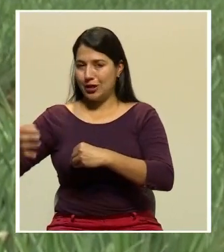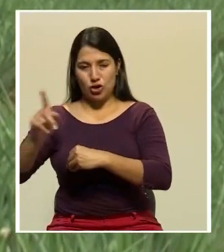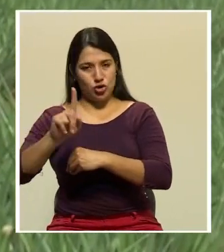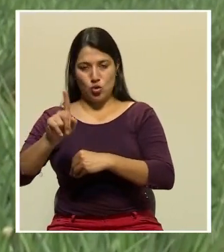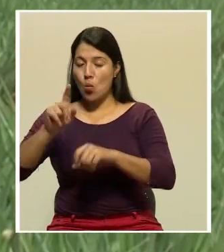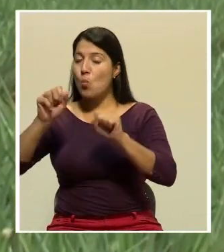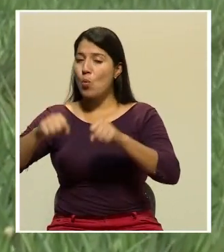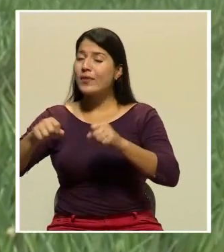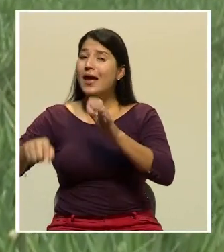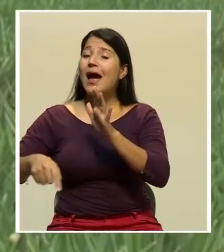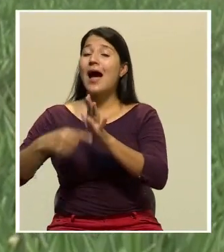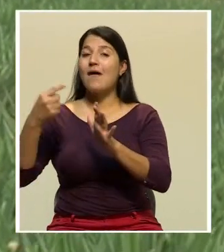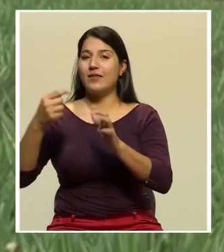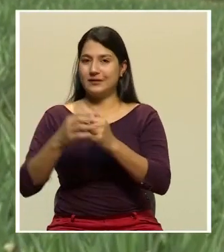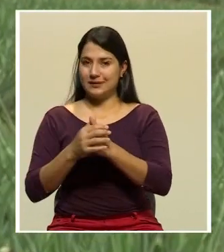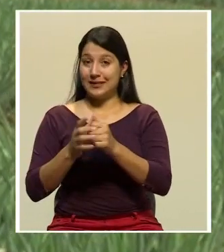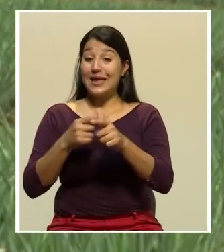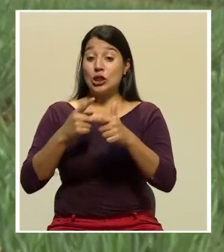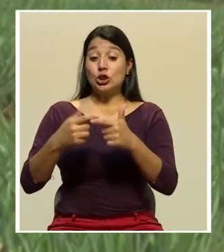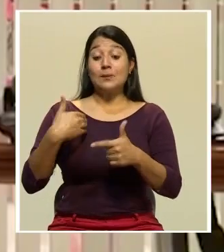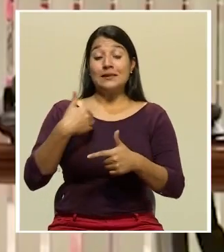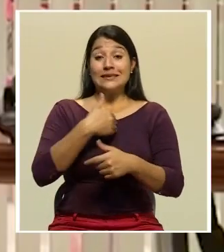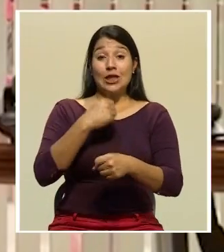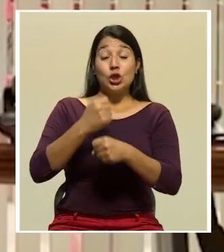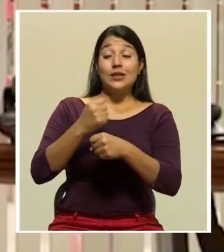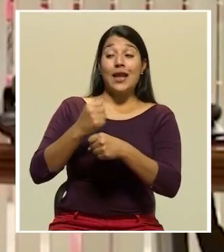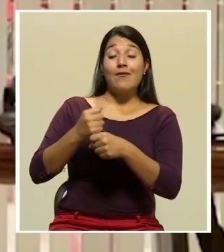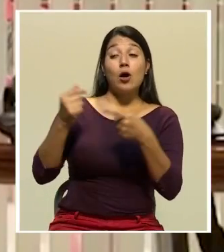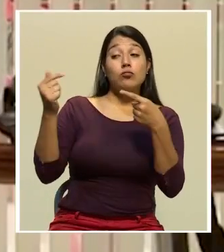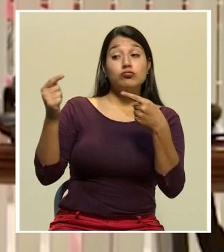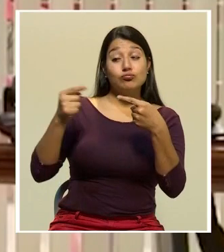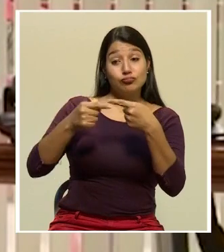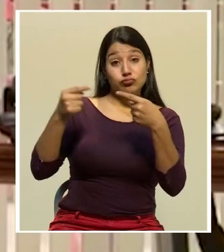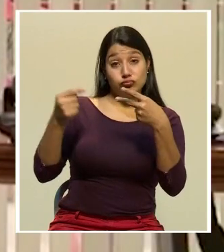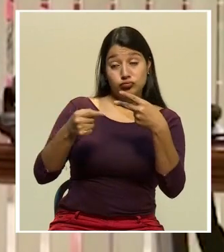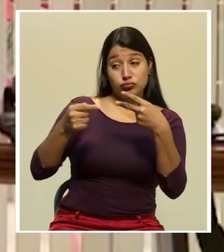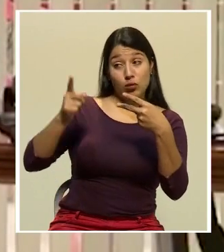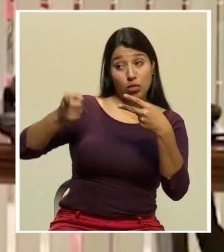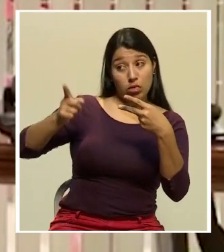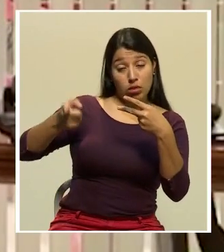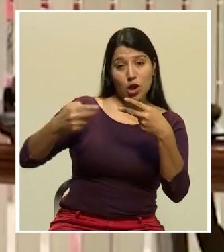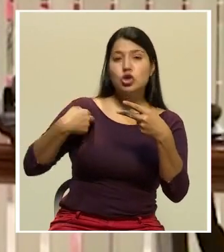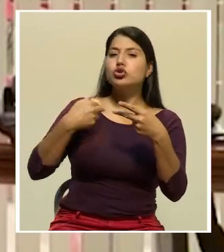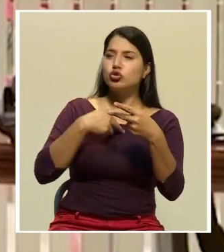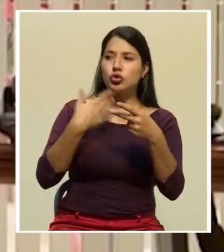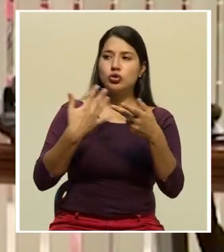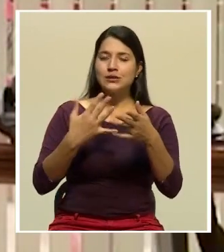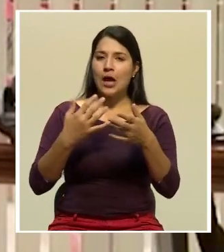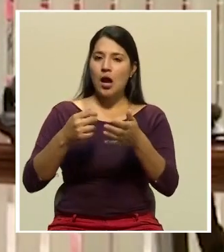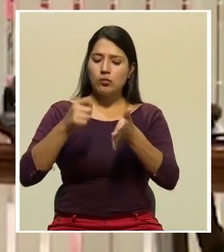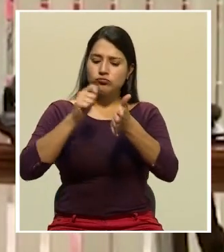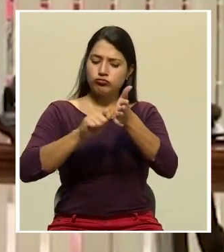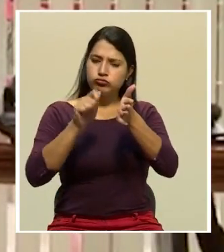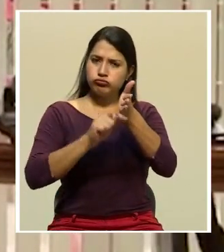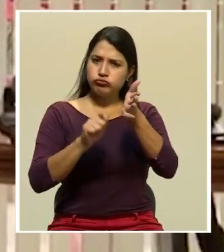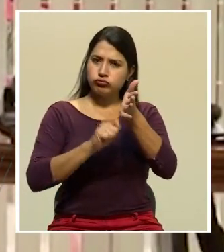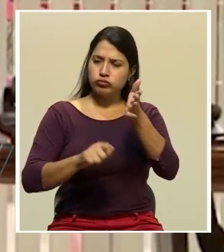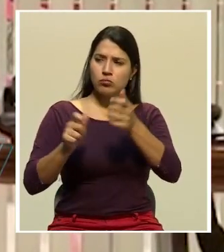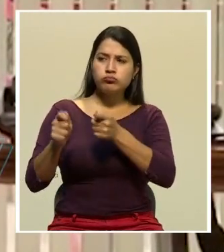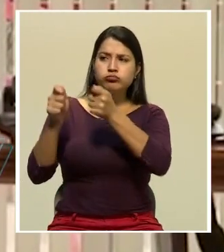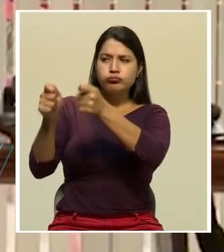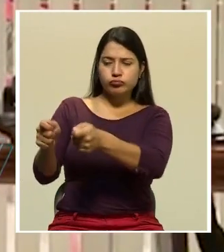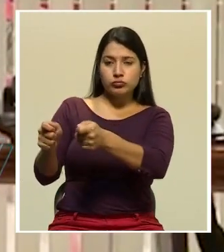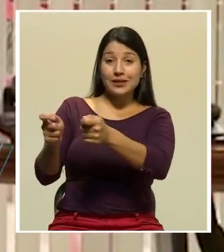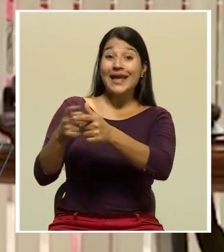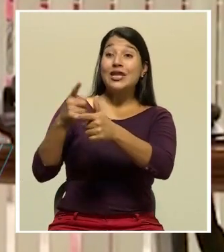alerta de prevención tras estas irregularidades. Se les generó un acta, están prevenidas y se les mantiene un plazo